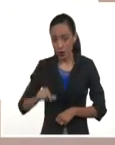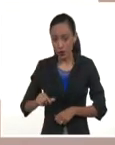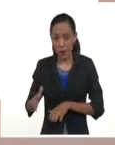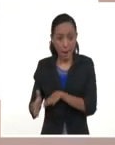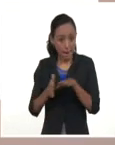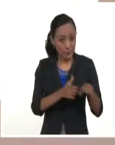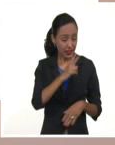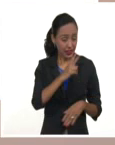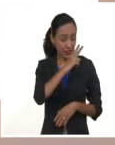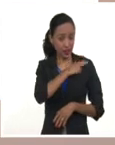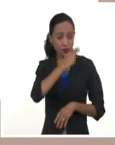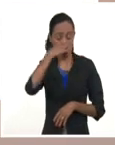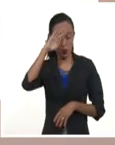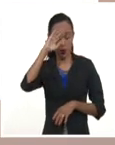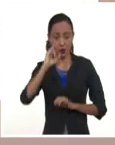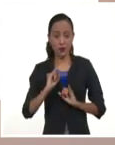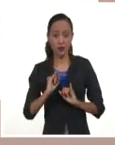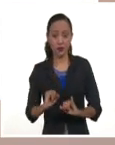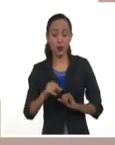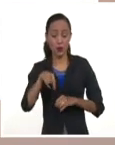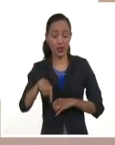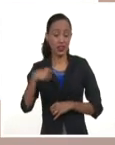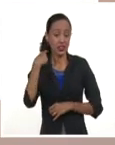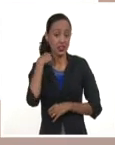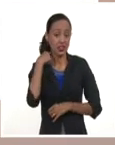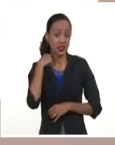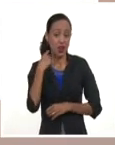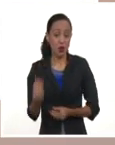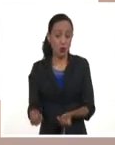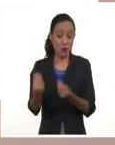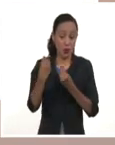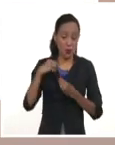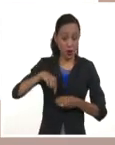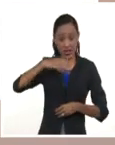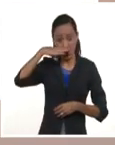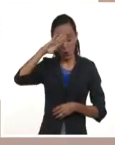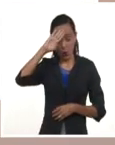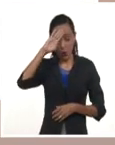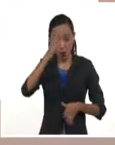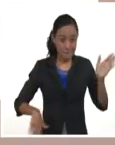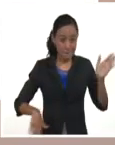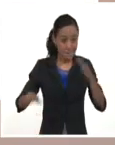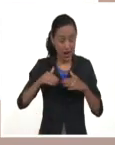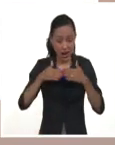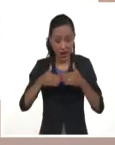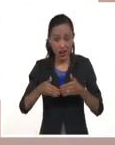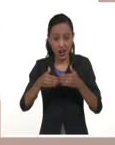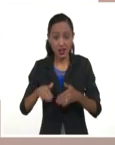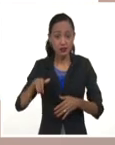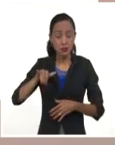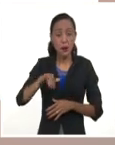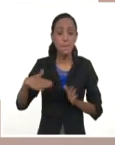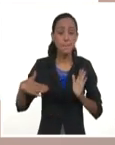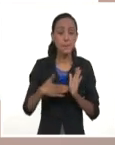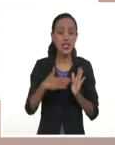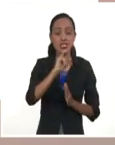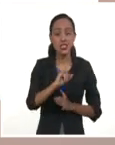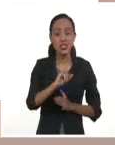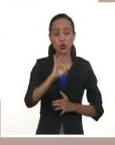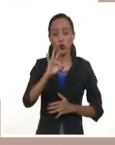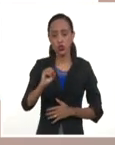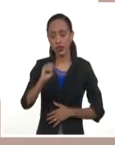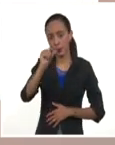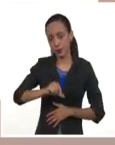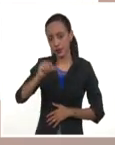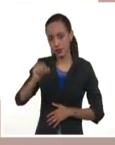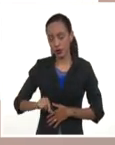autoridades cubanas informaron que en lo que va de año fueron devueltos a la isla por vía marítima y aérea 1.680 ciudadanos